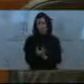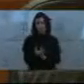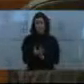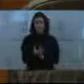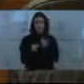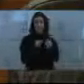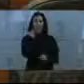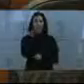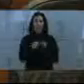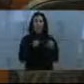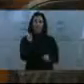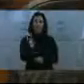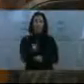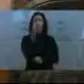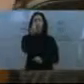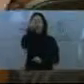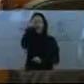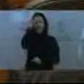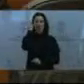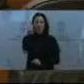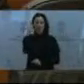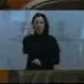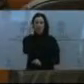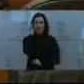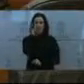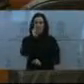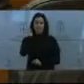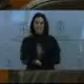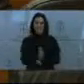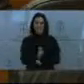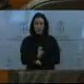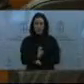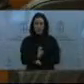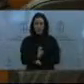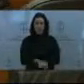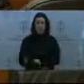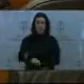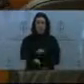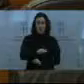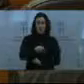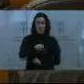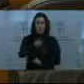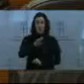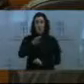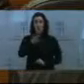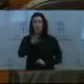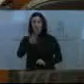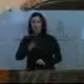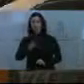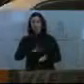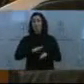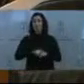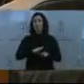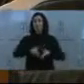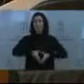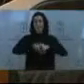fecundada que llegó al puerto de Burdeos en un barco de mercancías y fue